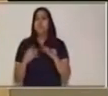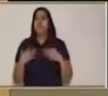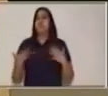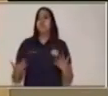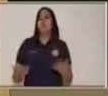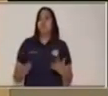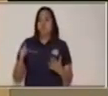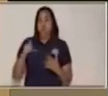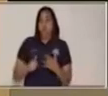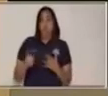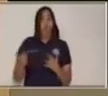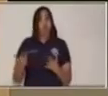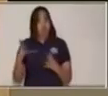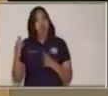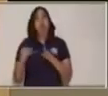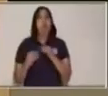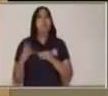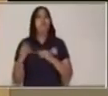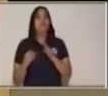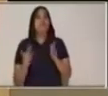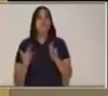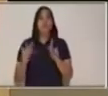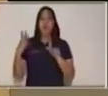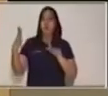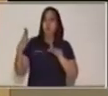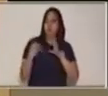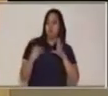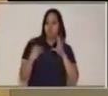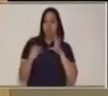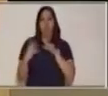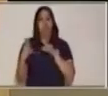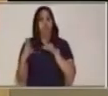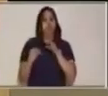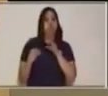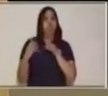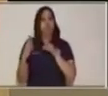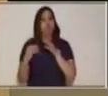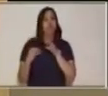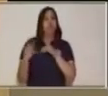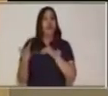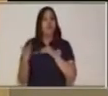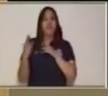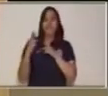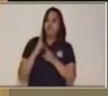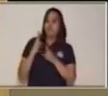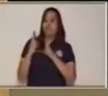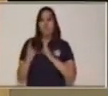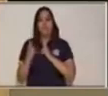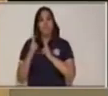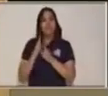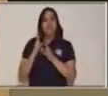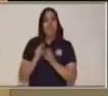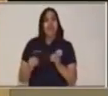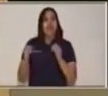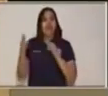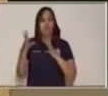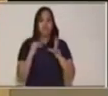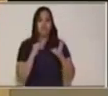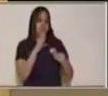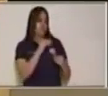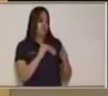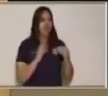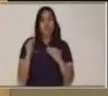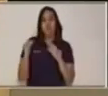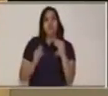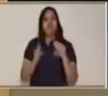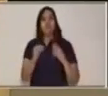Una conversación es el intercambio entre una o entre dos y más personas a